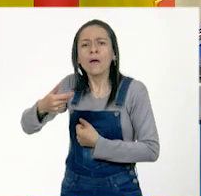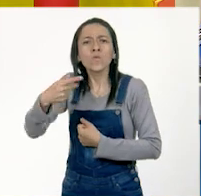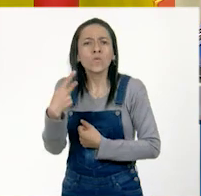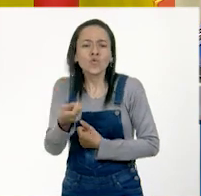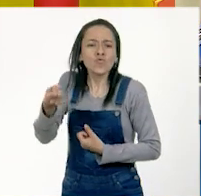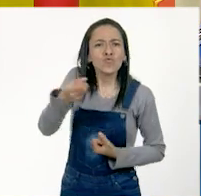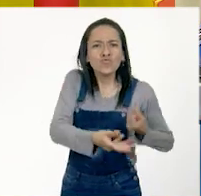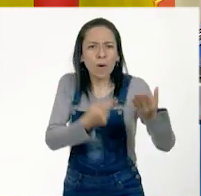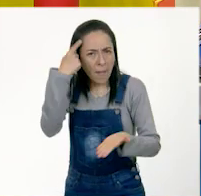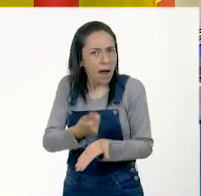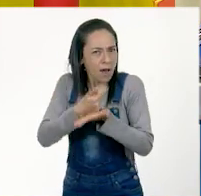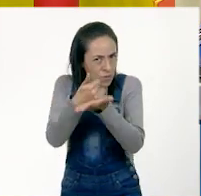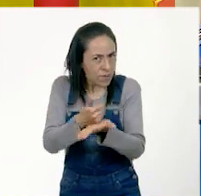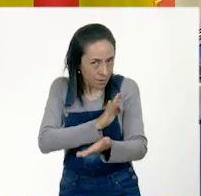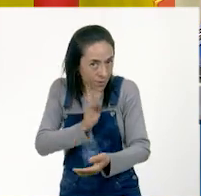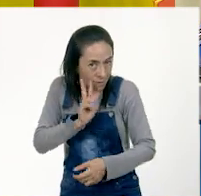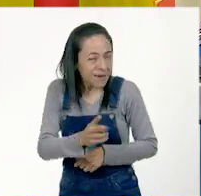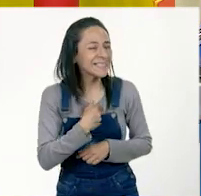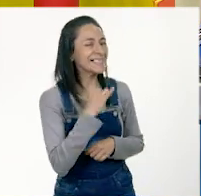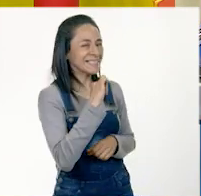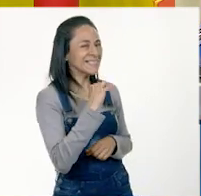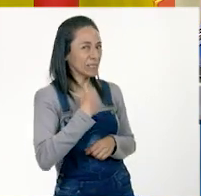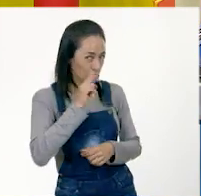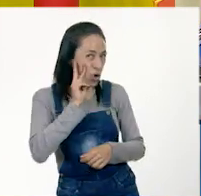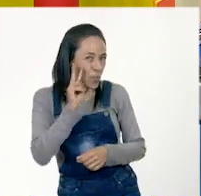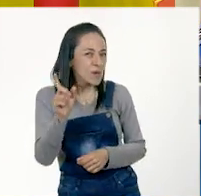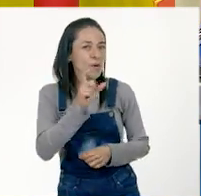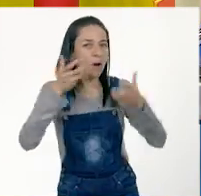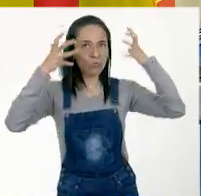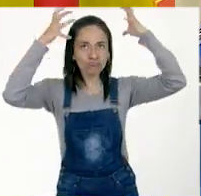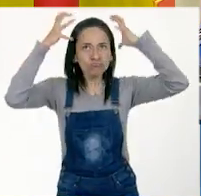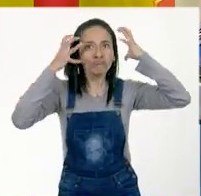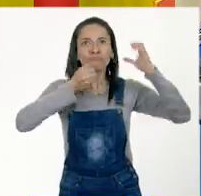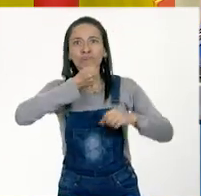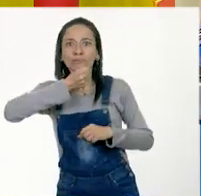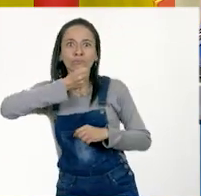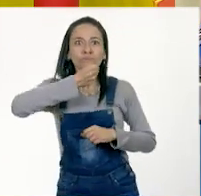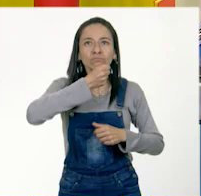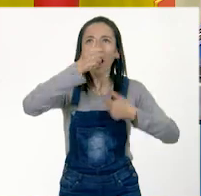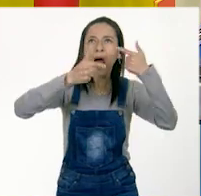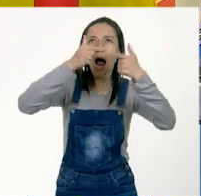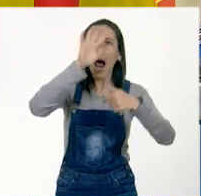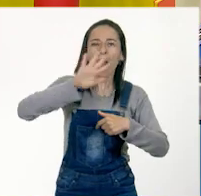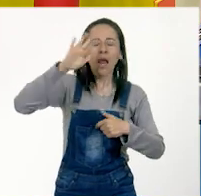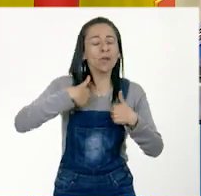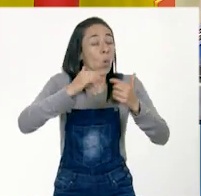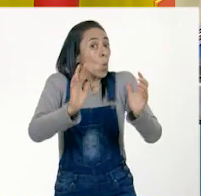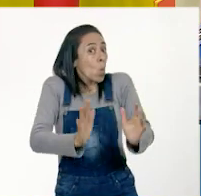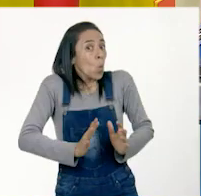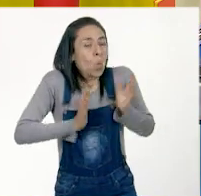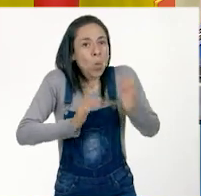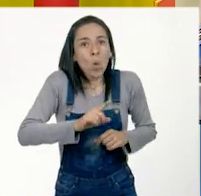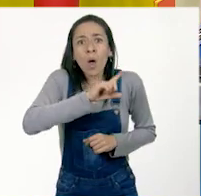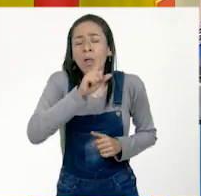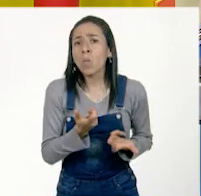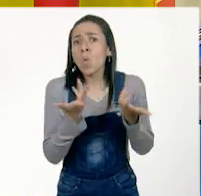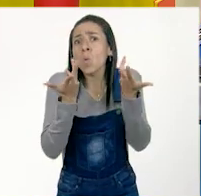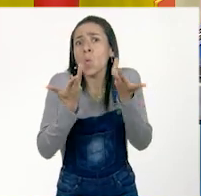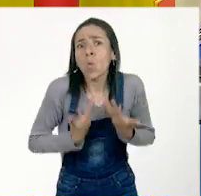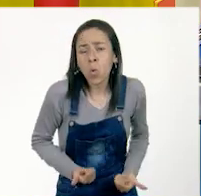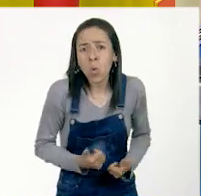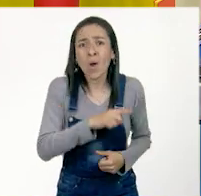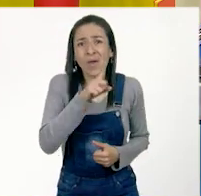por ejemplo, cuando Vaquero Galáctico se sorprendió mucho y se empezó a asustar, se puso nervioso porque la nave se